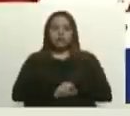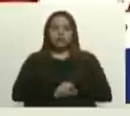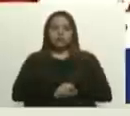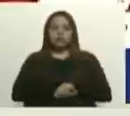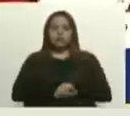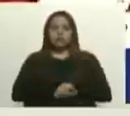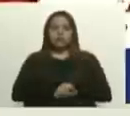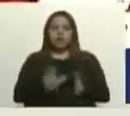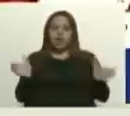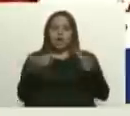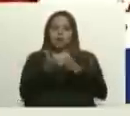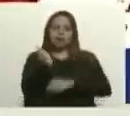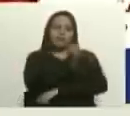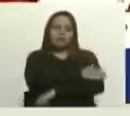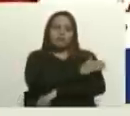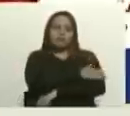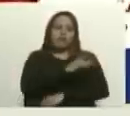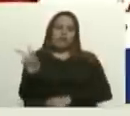a la oposición venezolana.